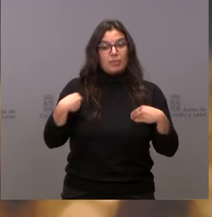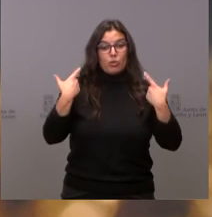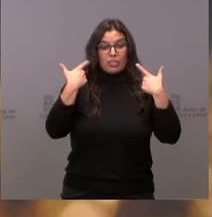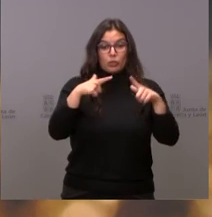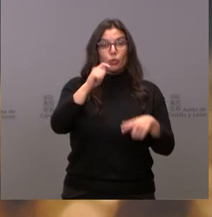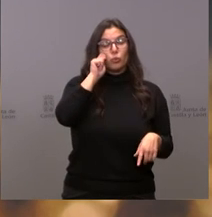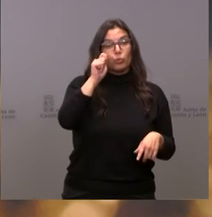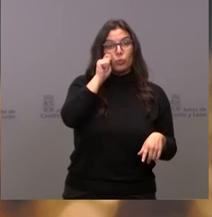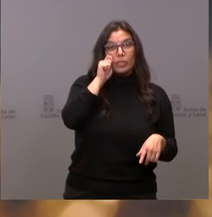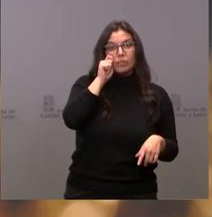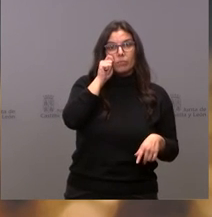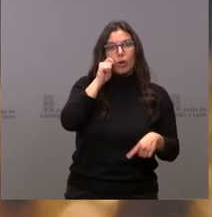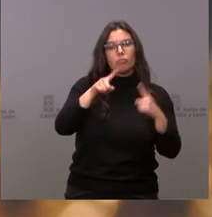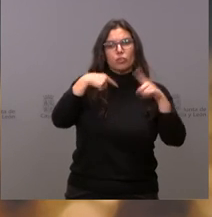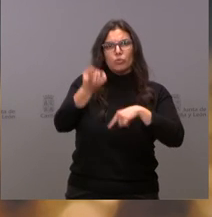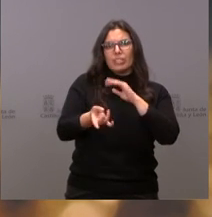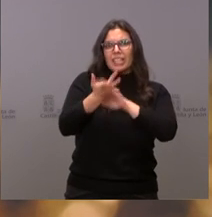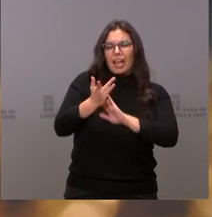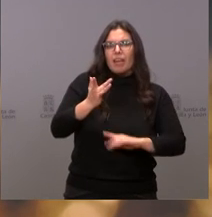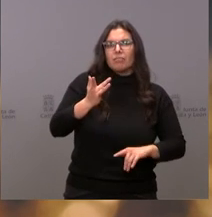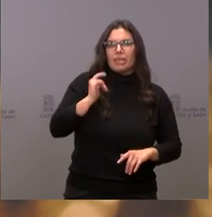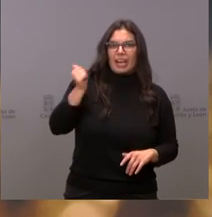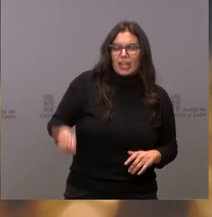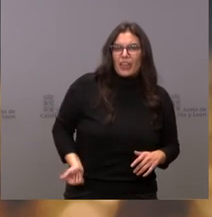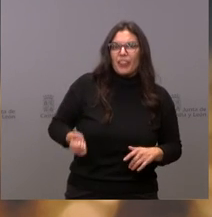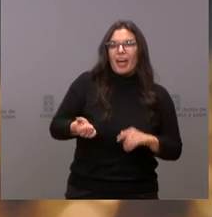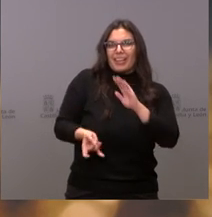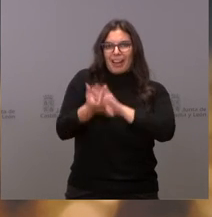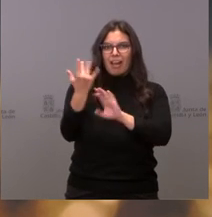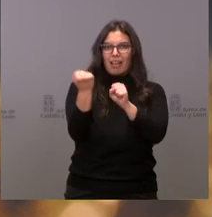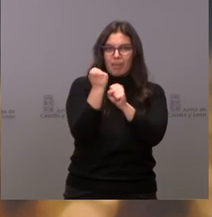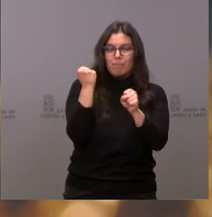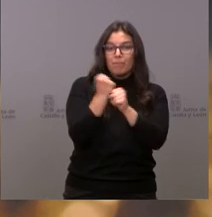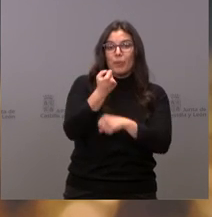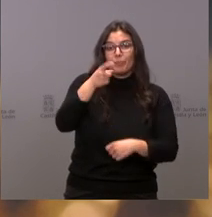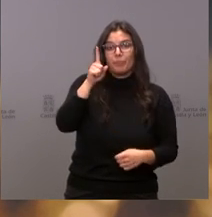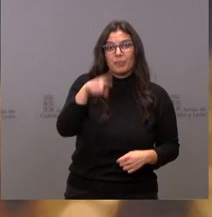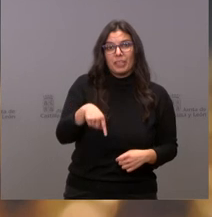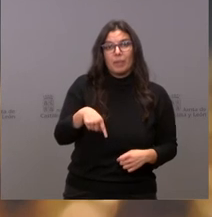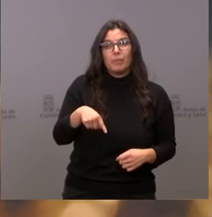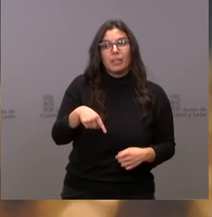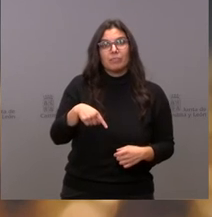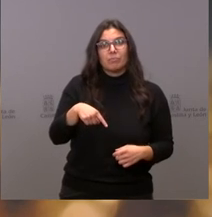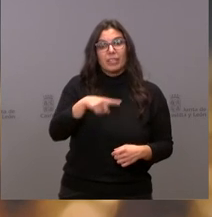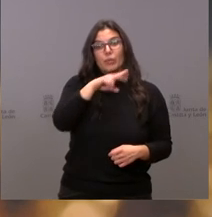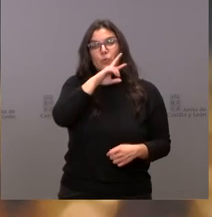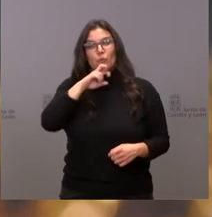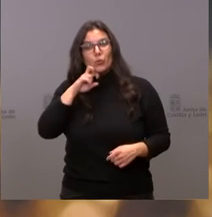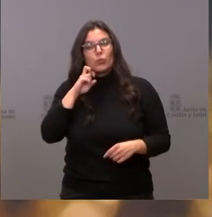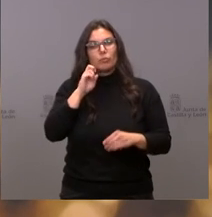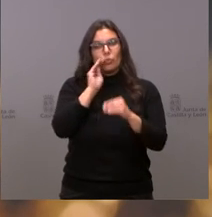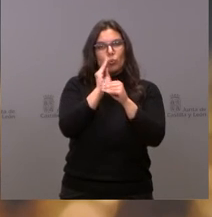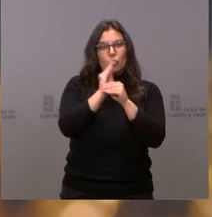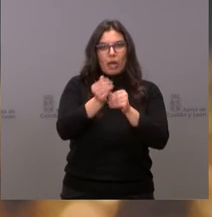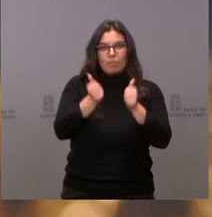turismo generador de riqueza generador de empleo que seamos más sostenibles que seamos